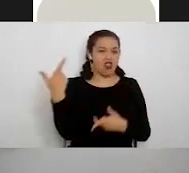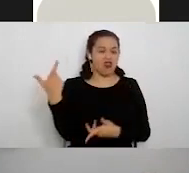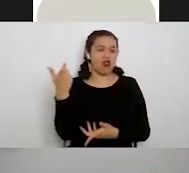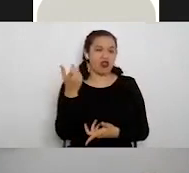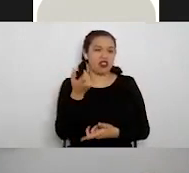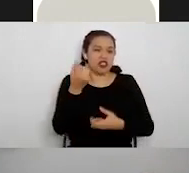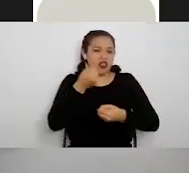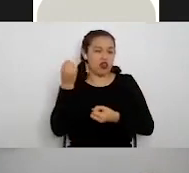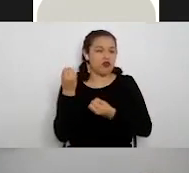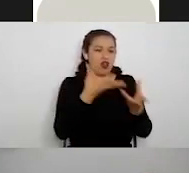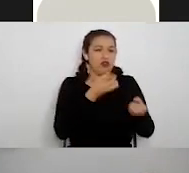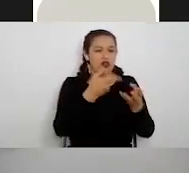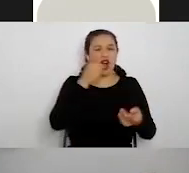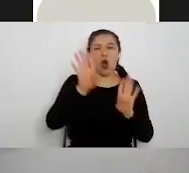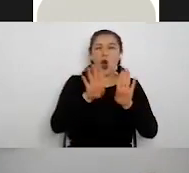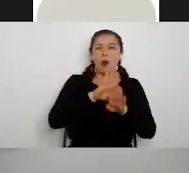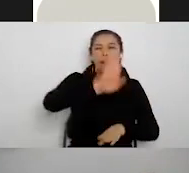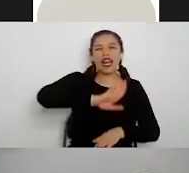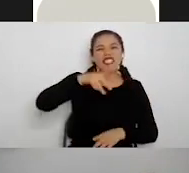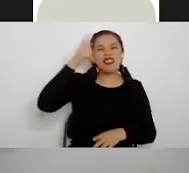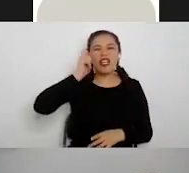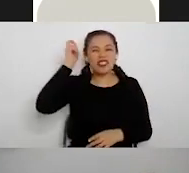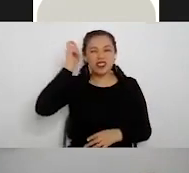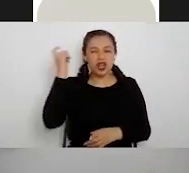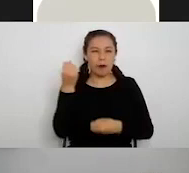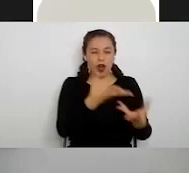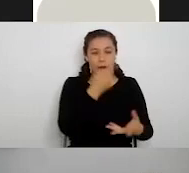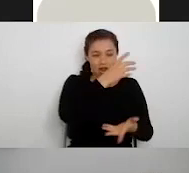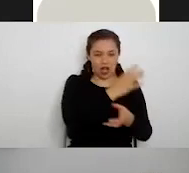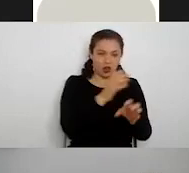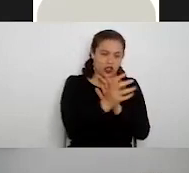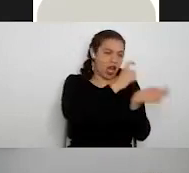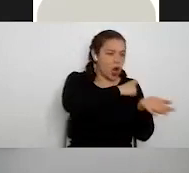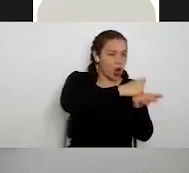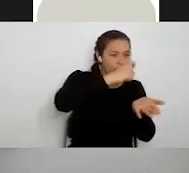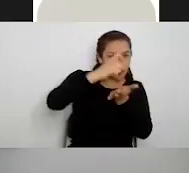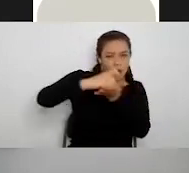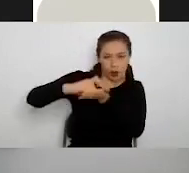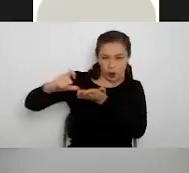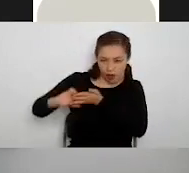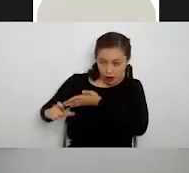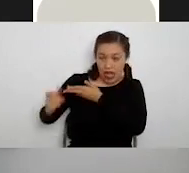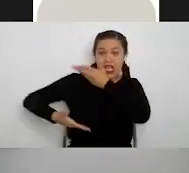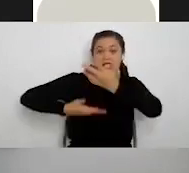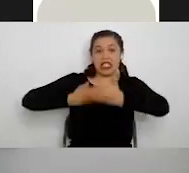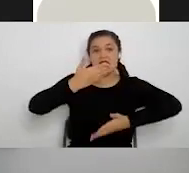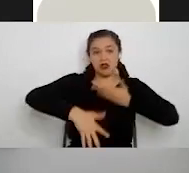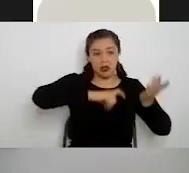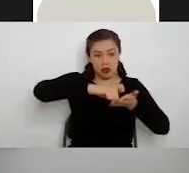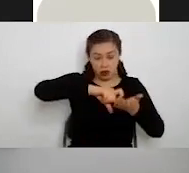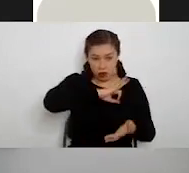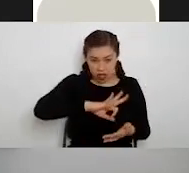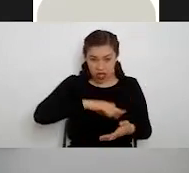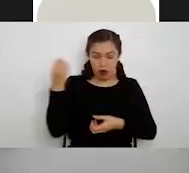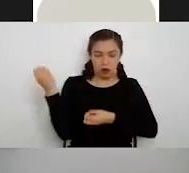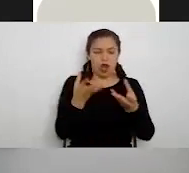Para que las siguieran comprando bienes y básicamente bienes y los servicios que se podían comprar.